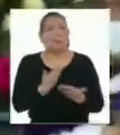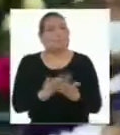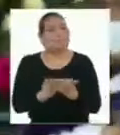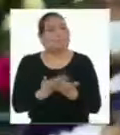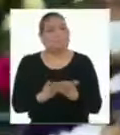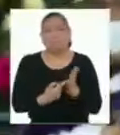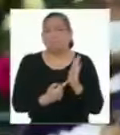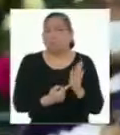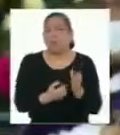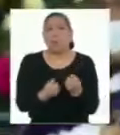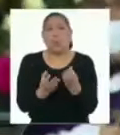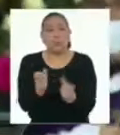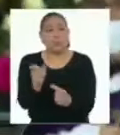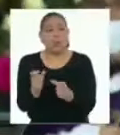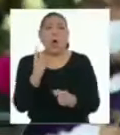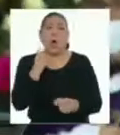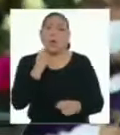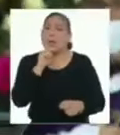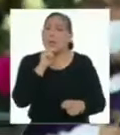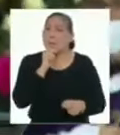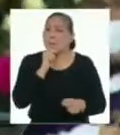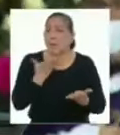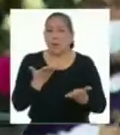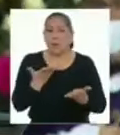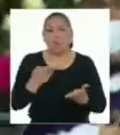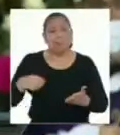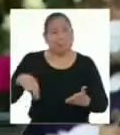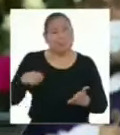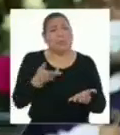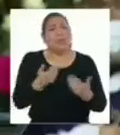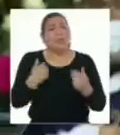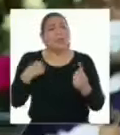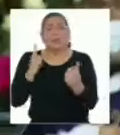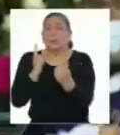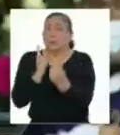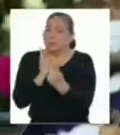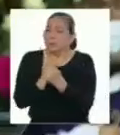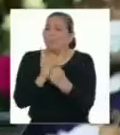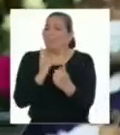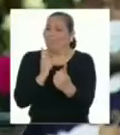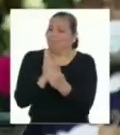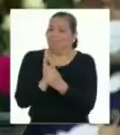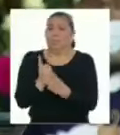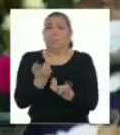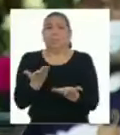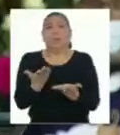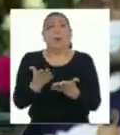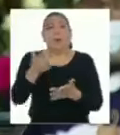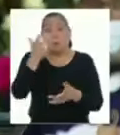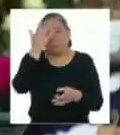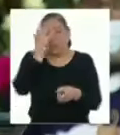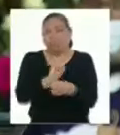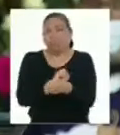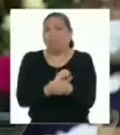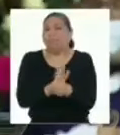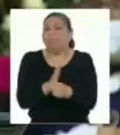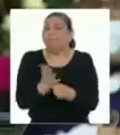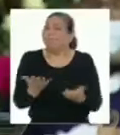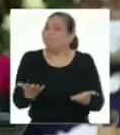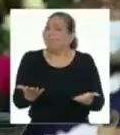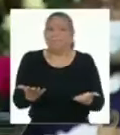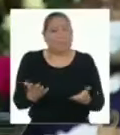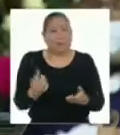que tantos hermanos y hermanas nuestros deben enfrentar a causa del virus,